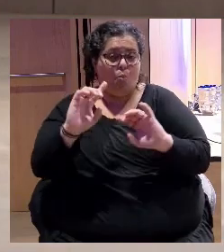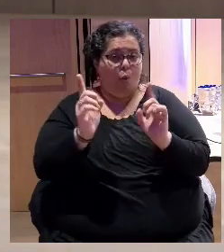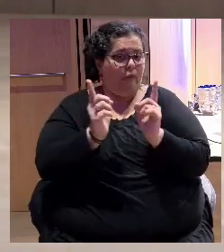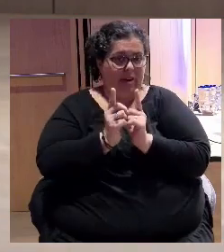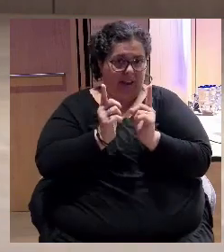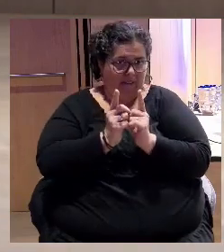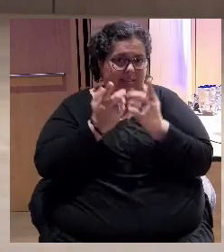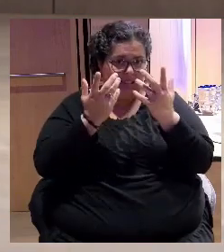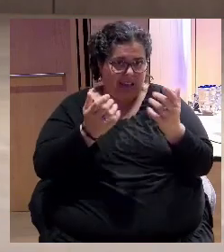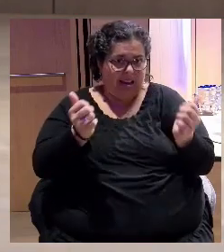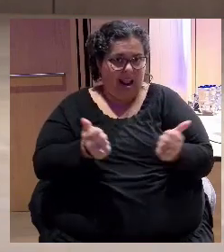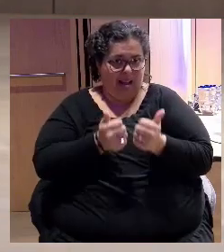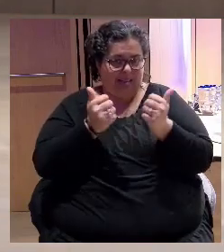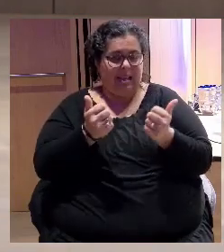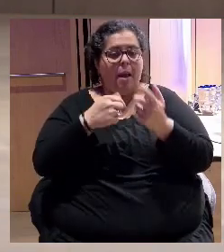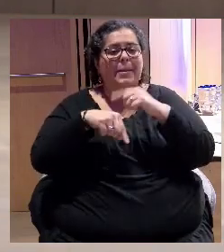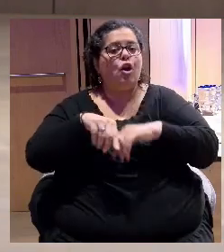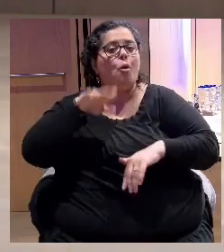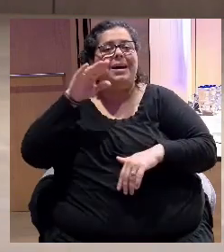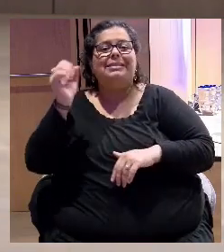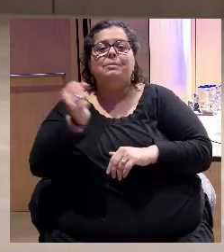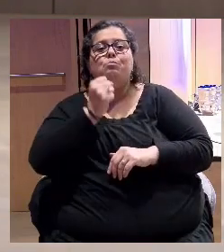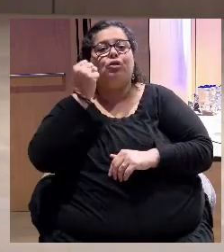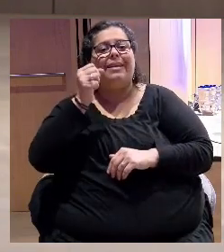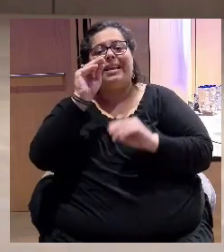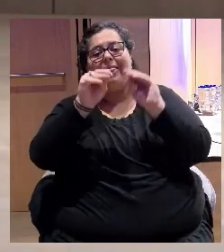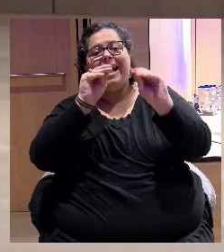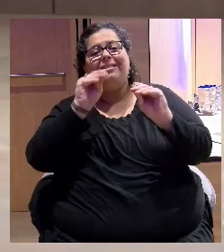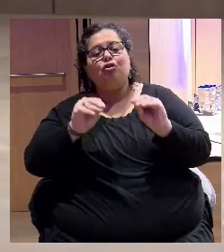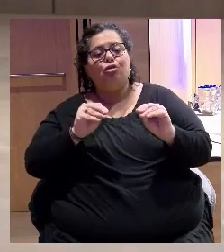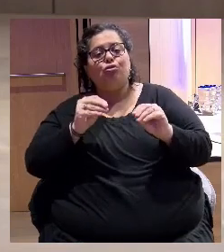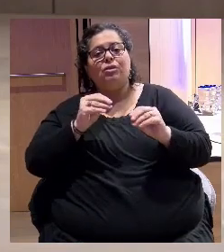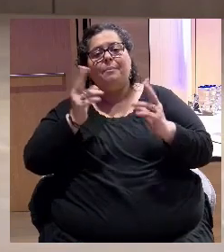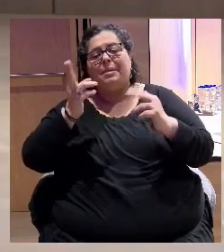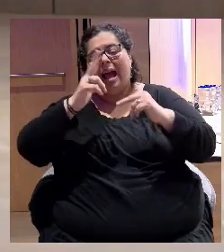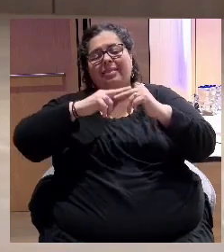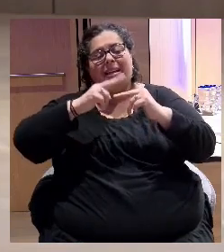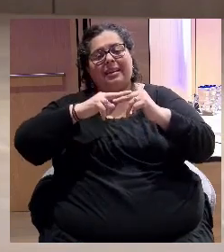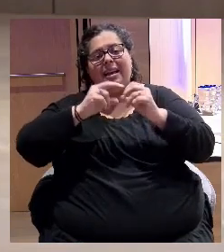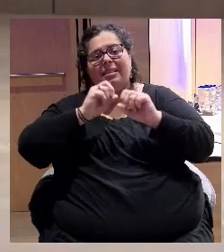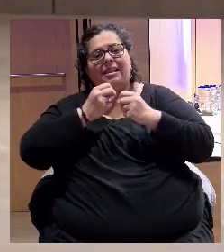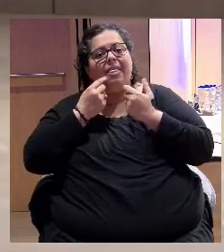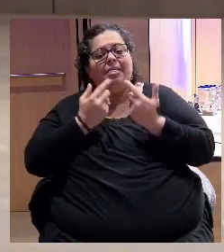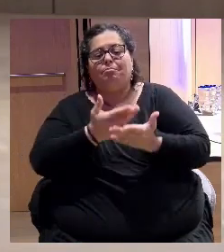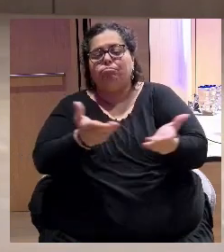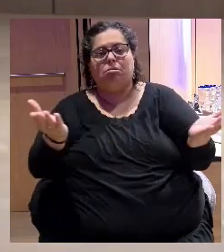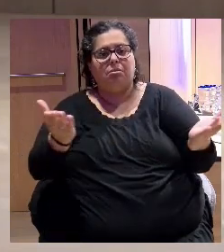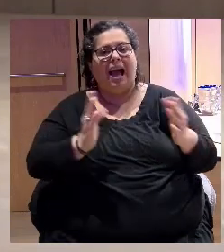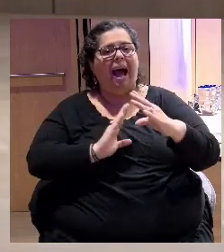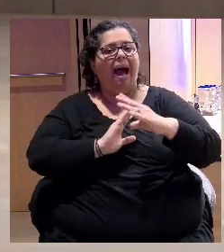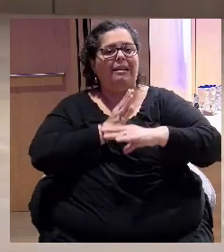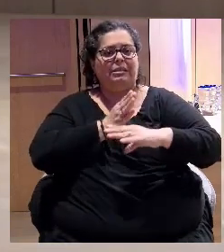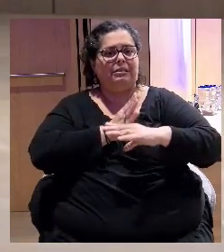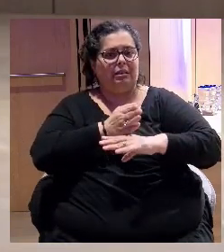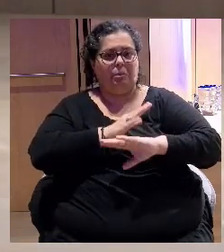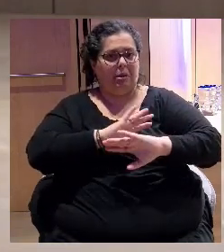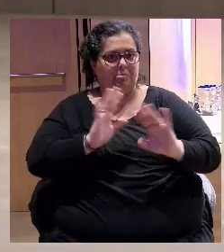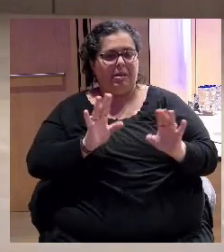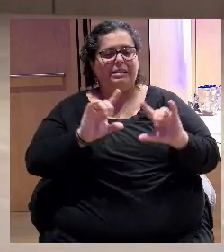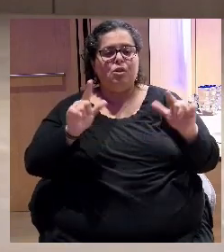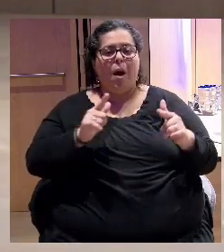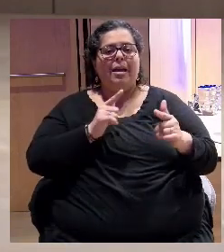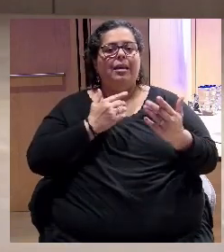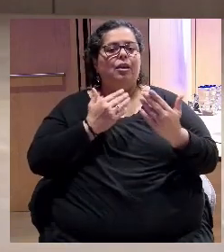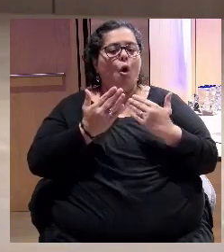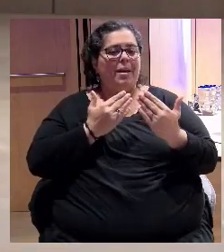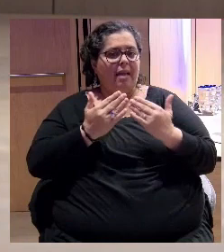sobre esto, pero lo importante es que están los datos disponibles, accesibles, Y sin más, si no hay ningún